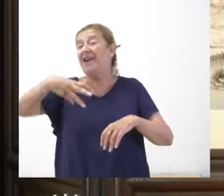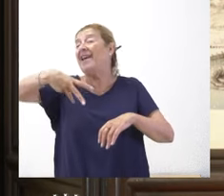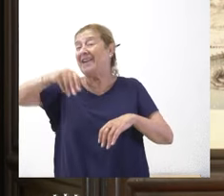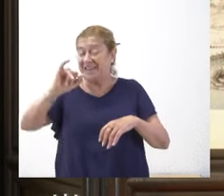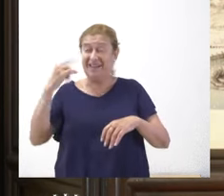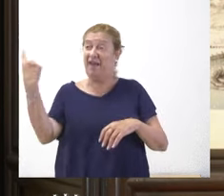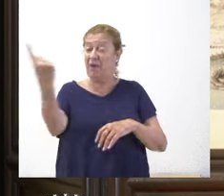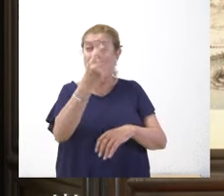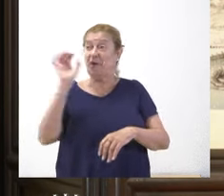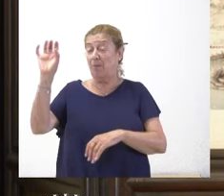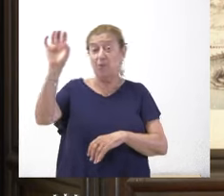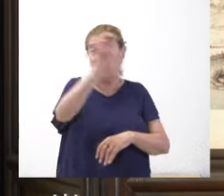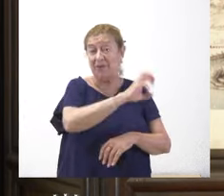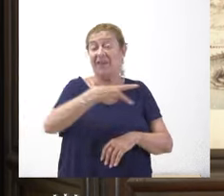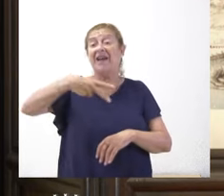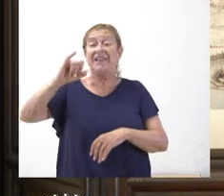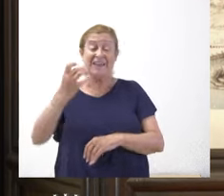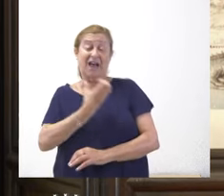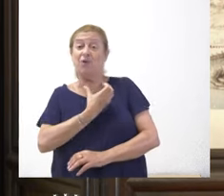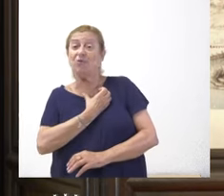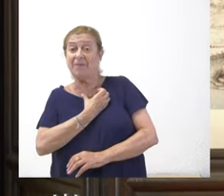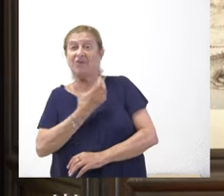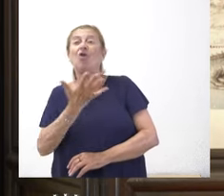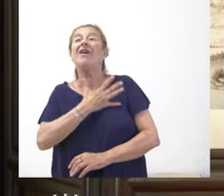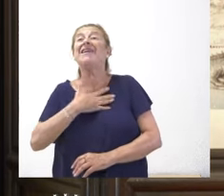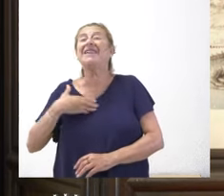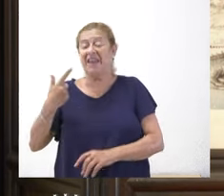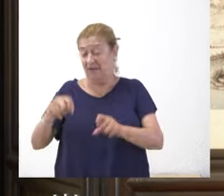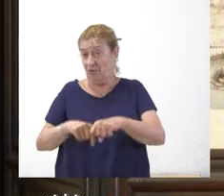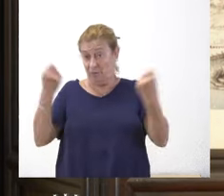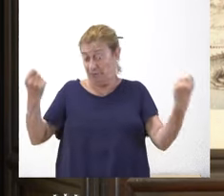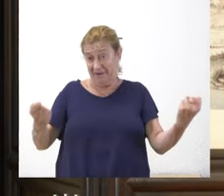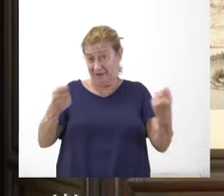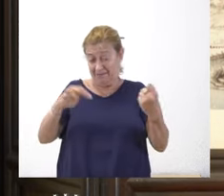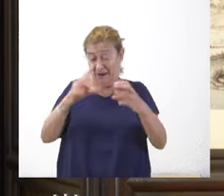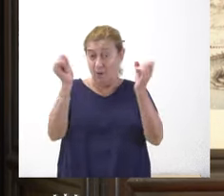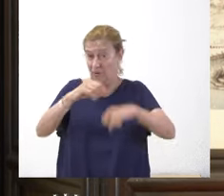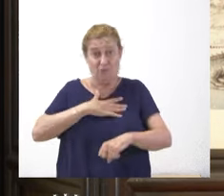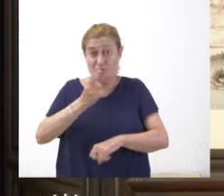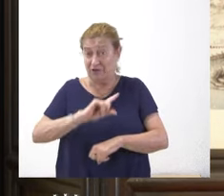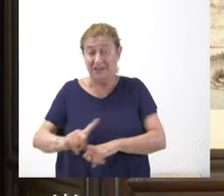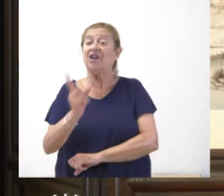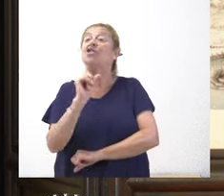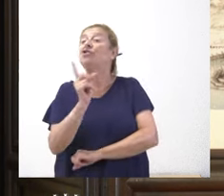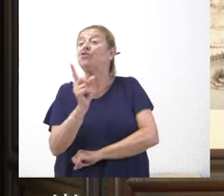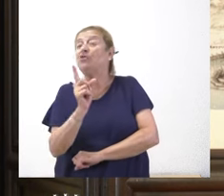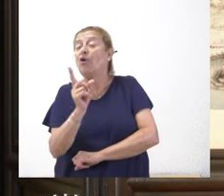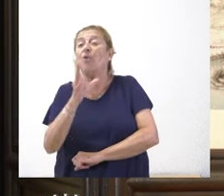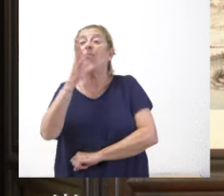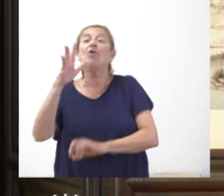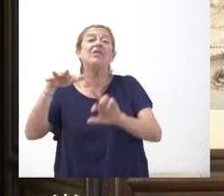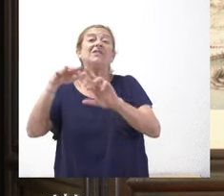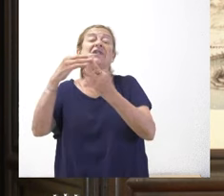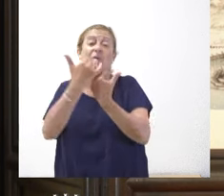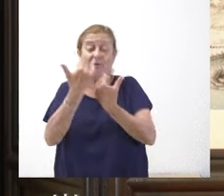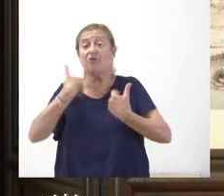provincias ni de los ayuntamientos quería la ruptura de este pacto solo por las circunstancias que